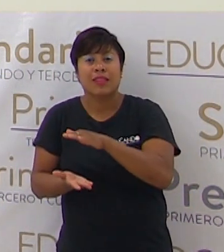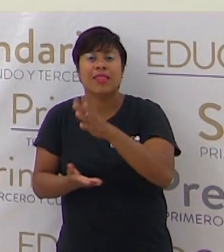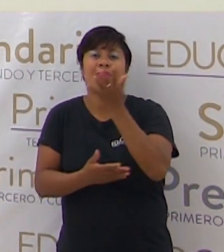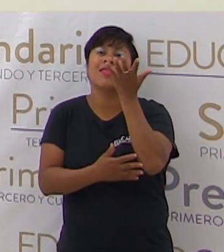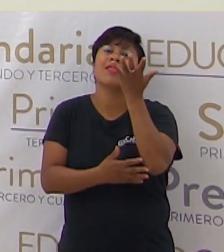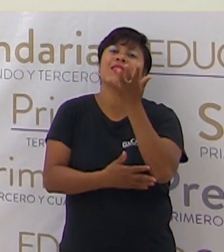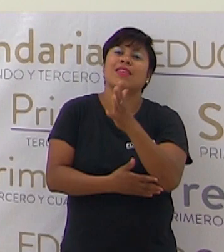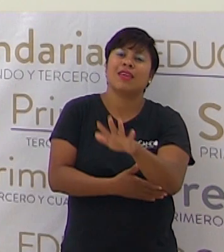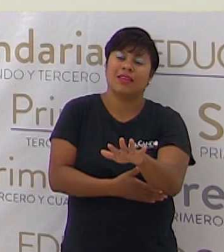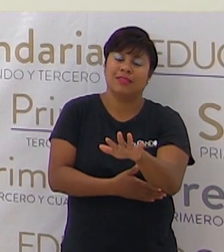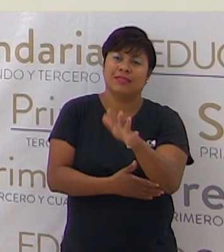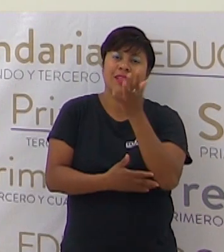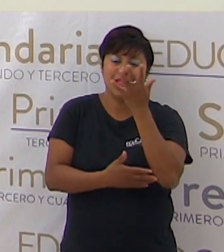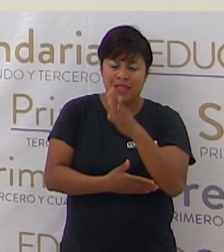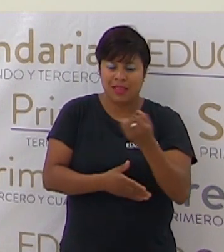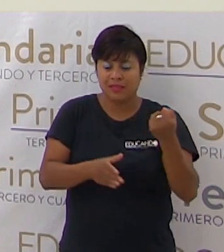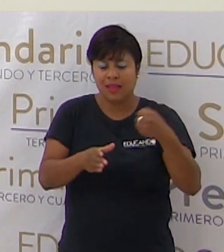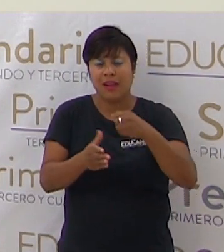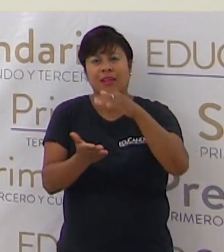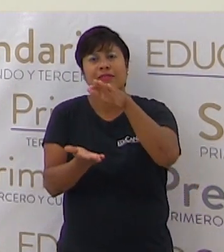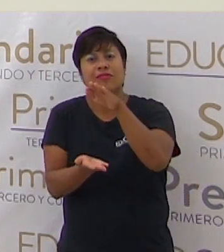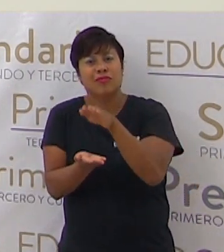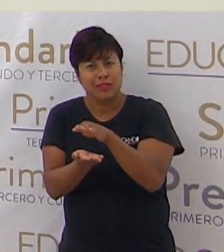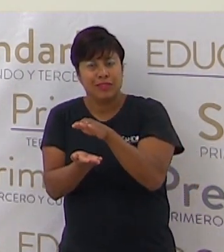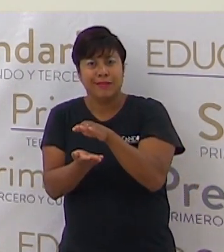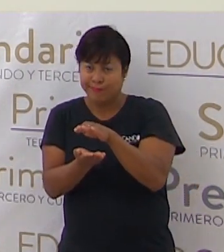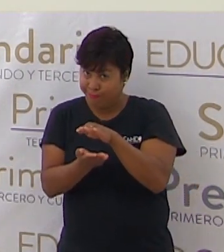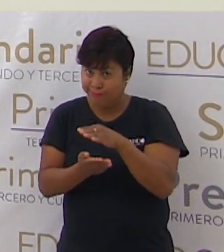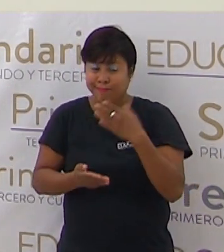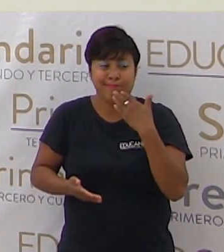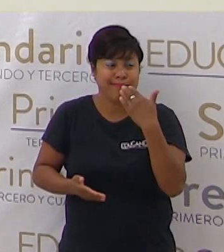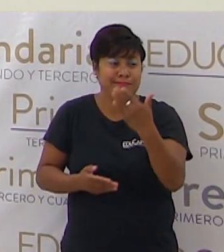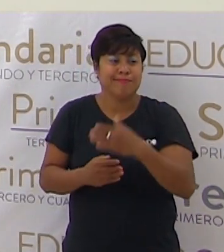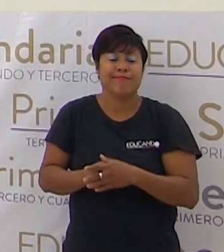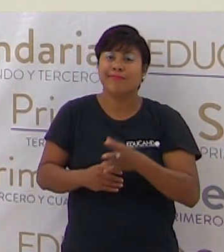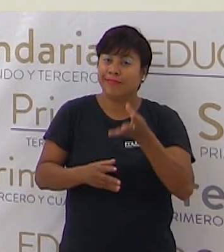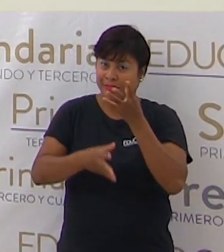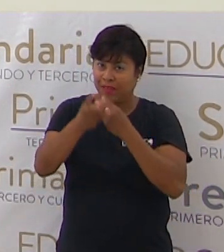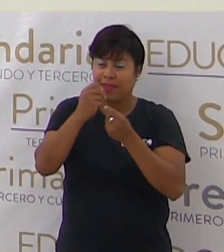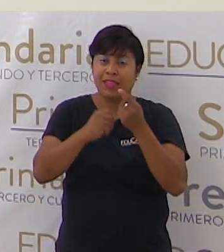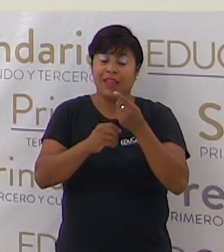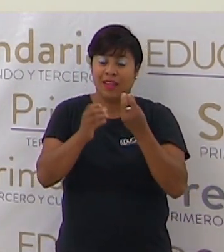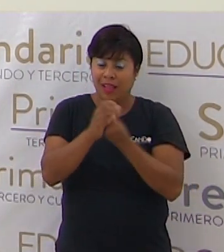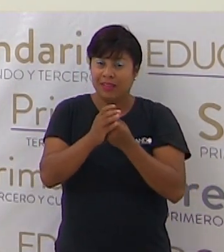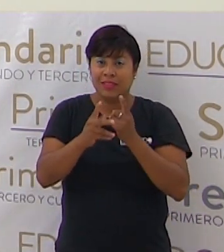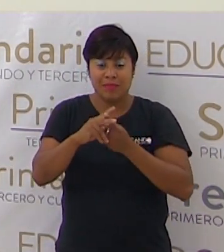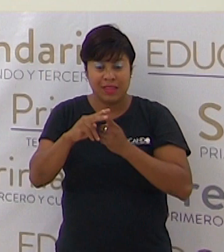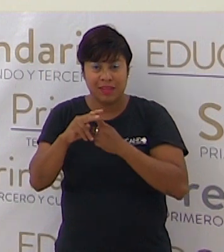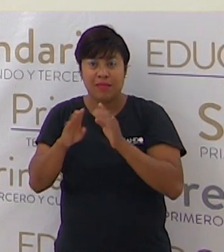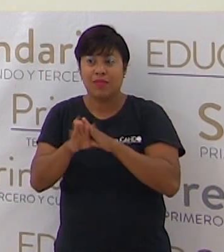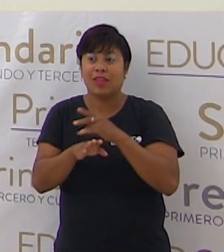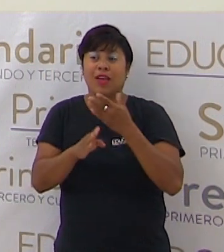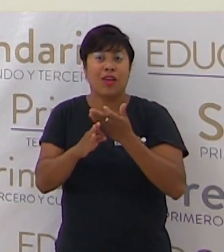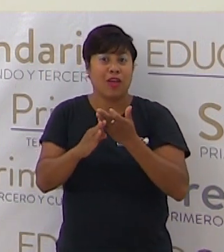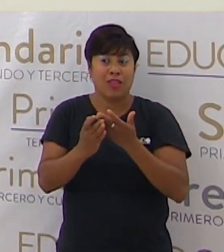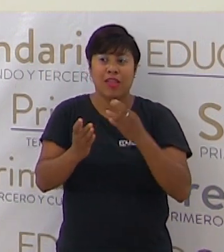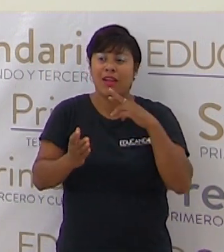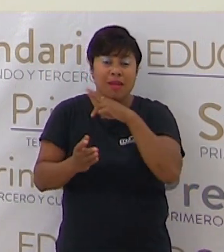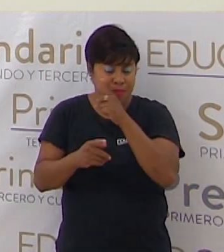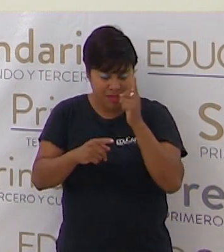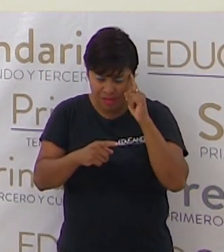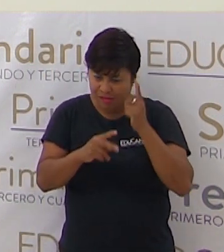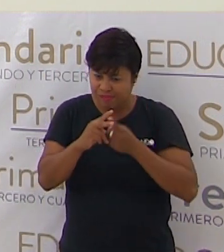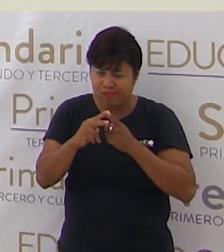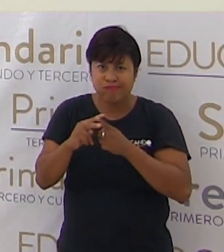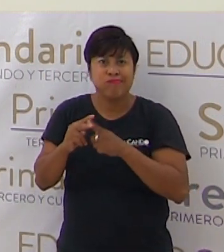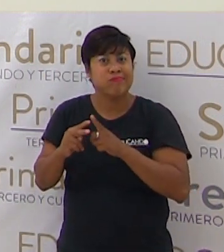son 10. No, hombre, sí que te han servido las clases de matemáticas, porque ahora ya calculas muy